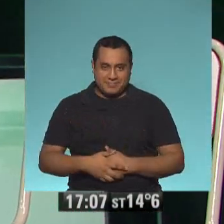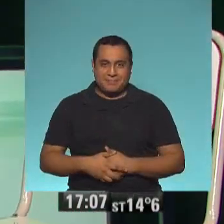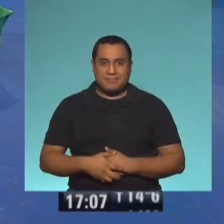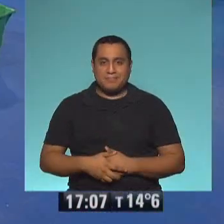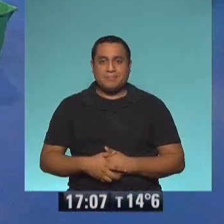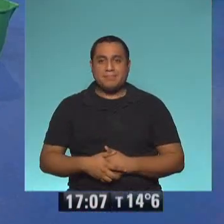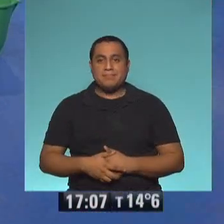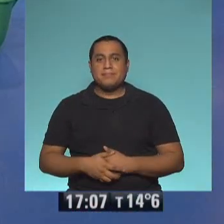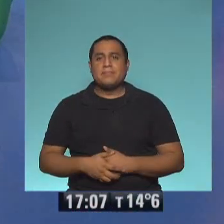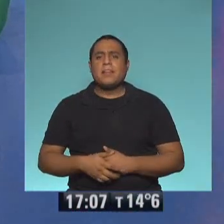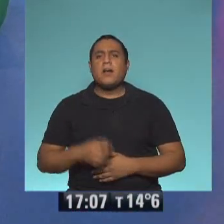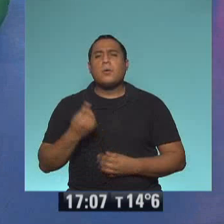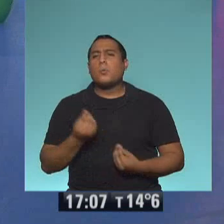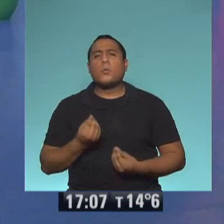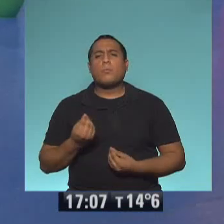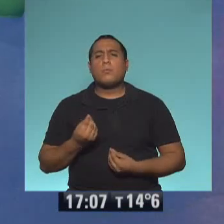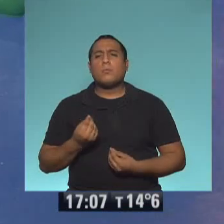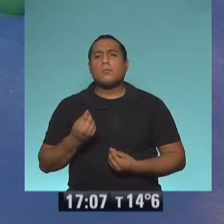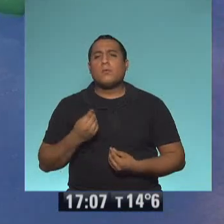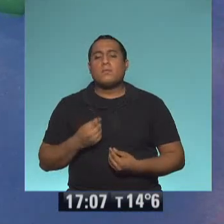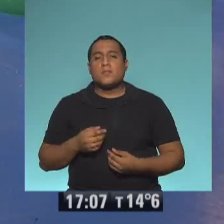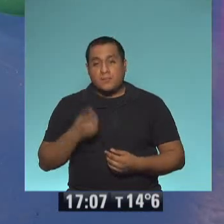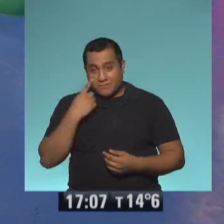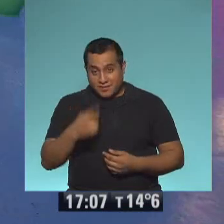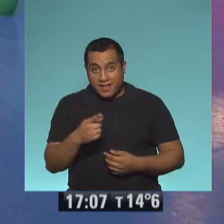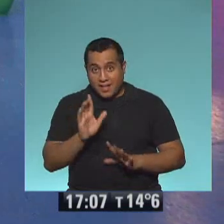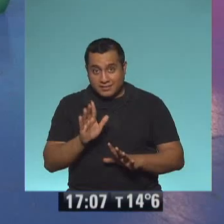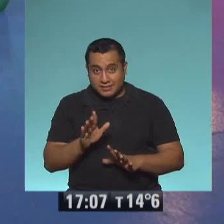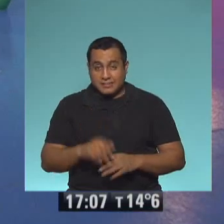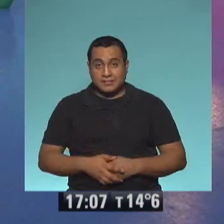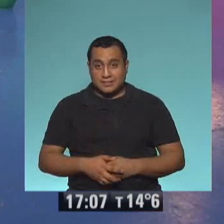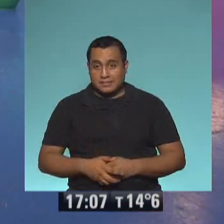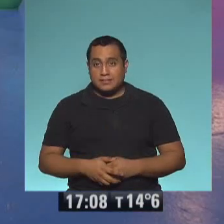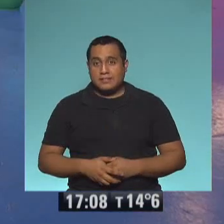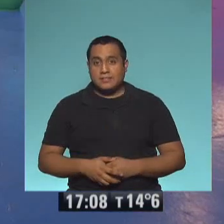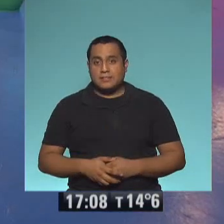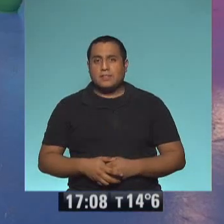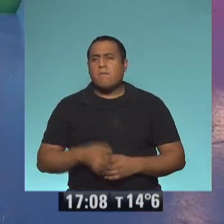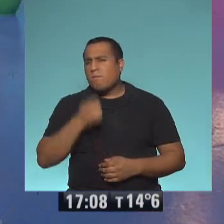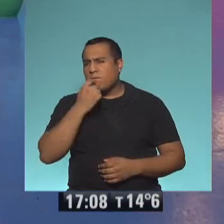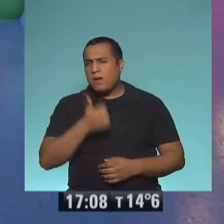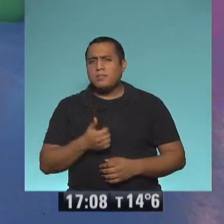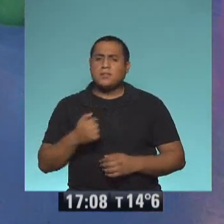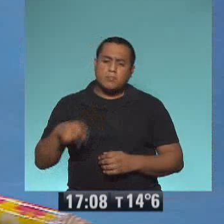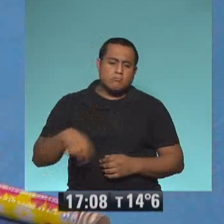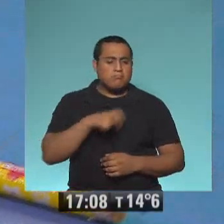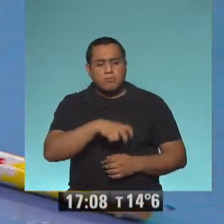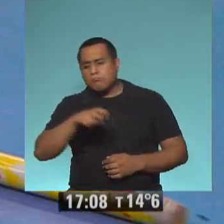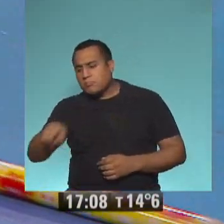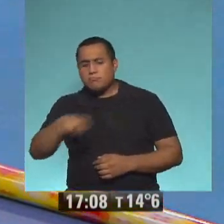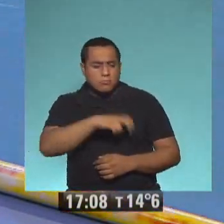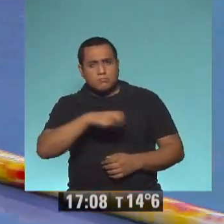ahora tenemos que ir con las rodillas y es fácil si voy con el otro